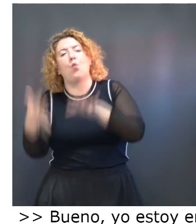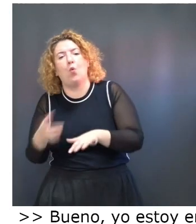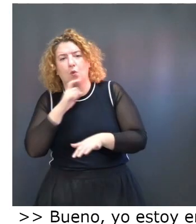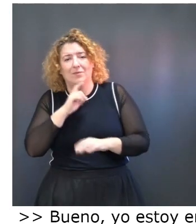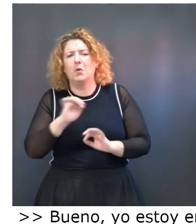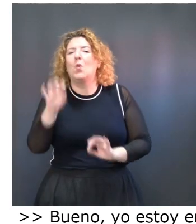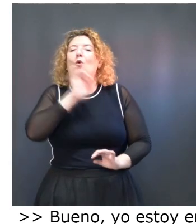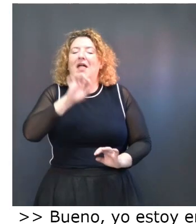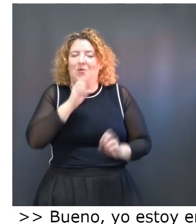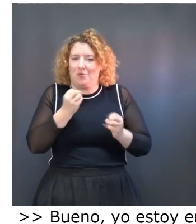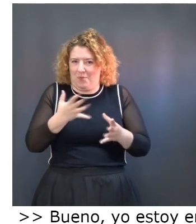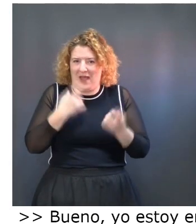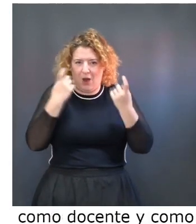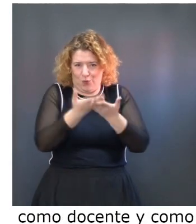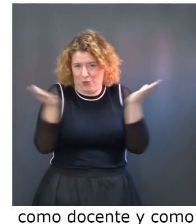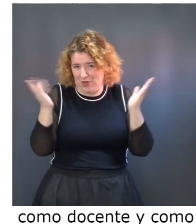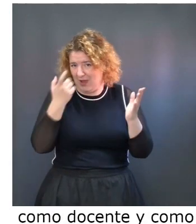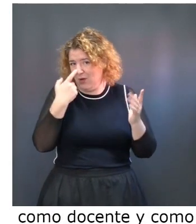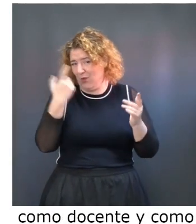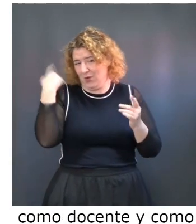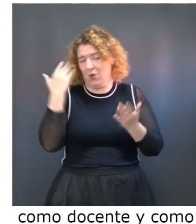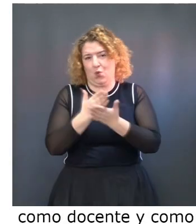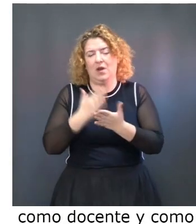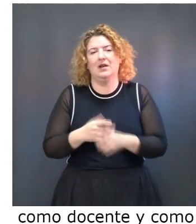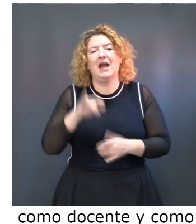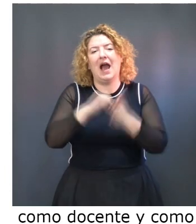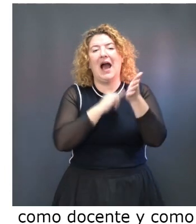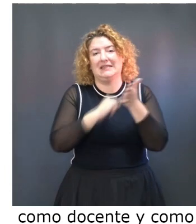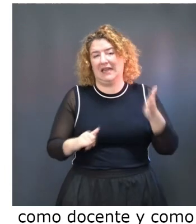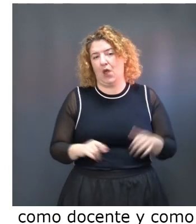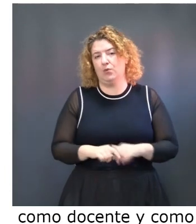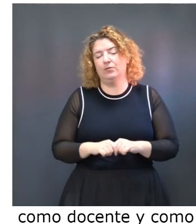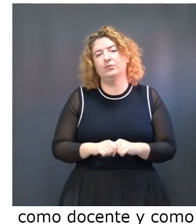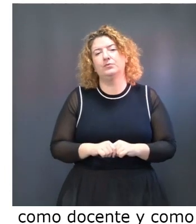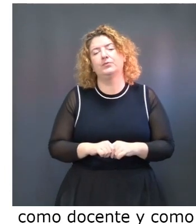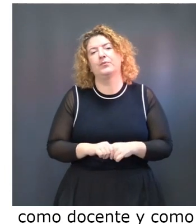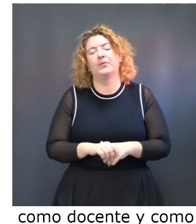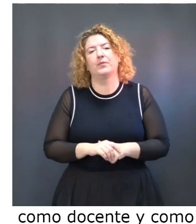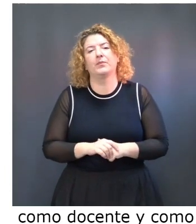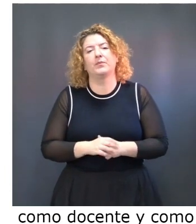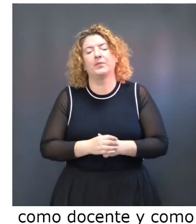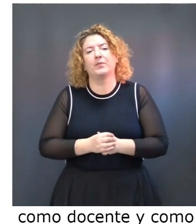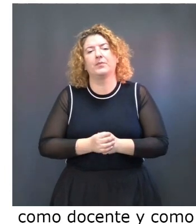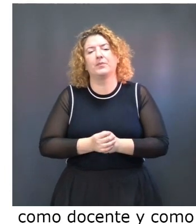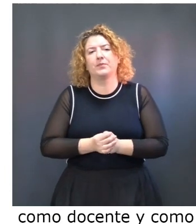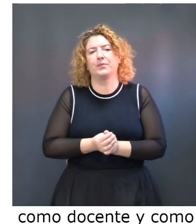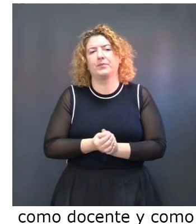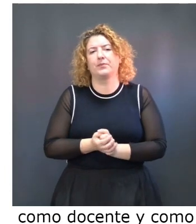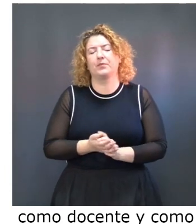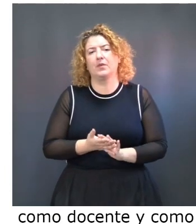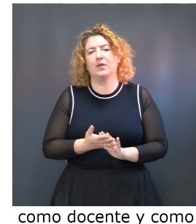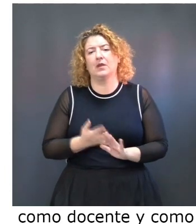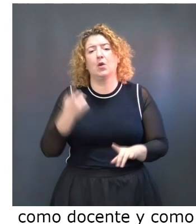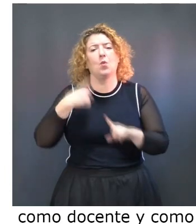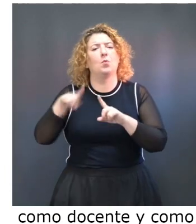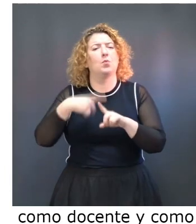anécdota con mi alumnado el curso pasado en la asignatura. Es que una de las primeras sesiones, un